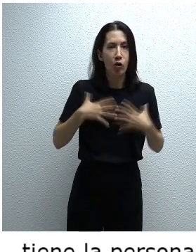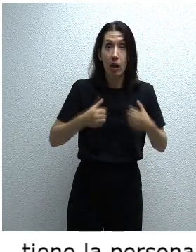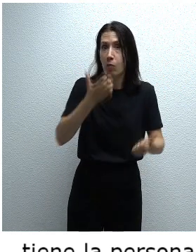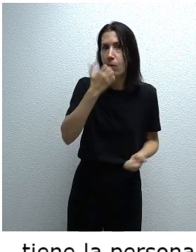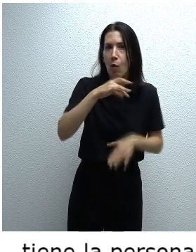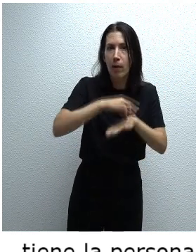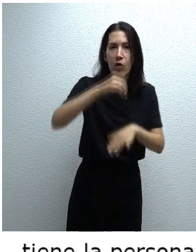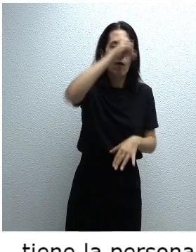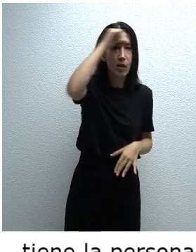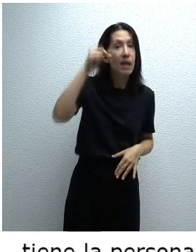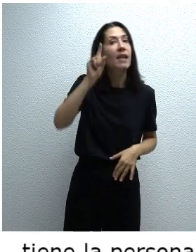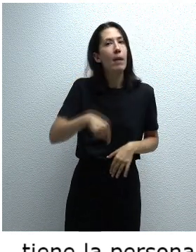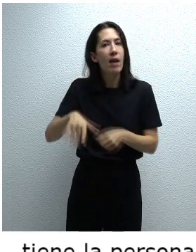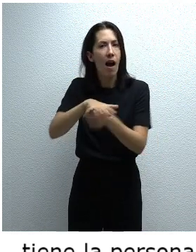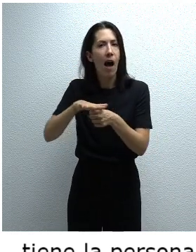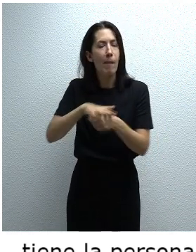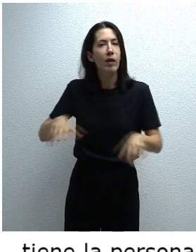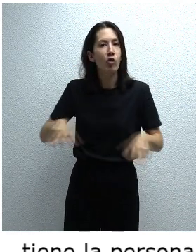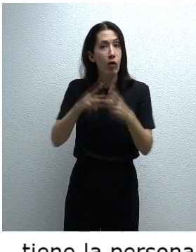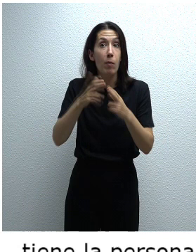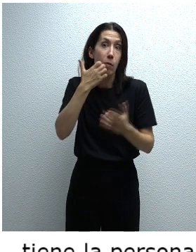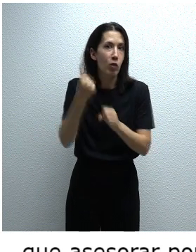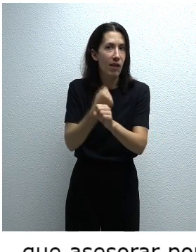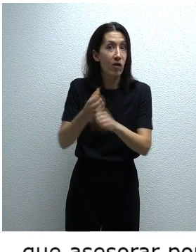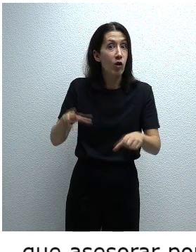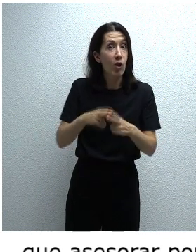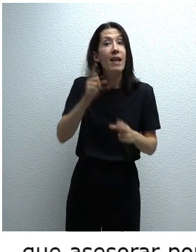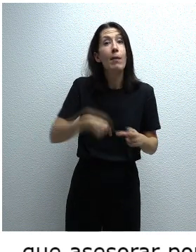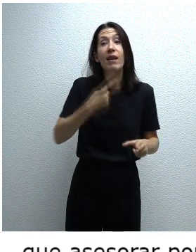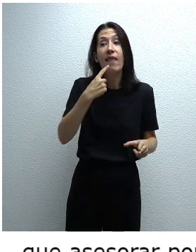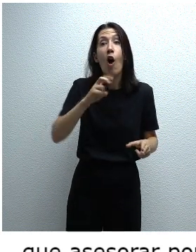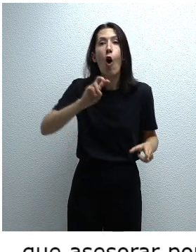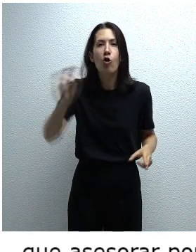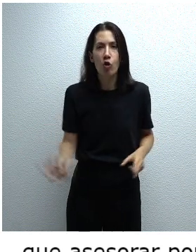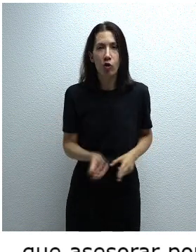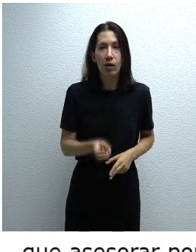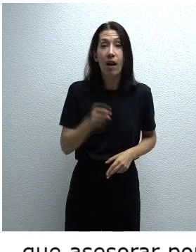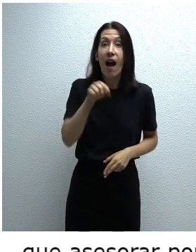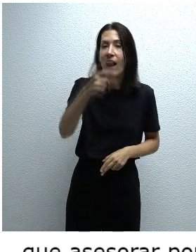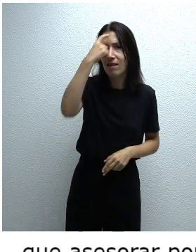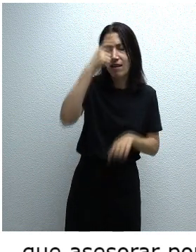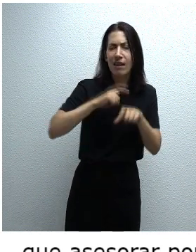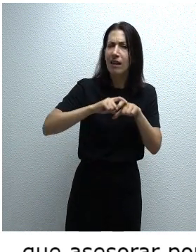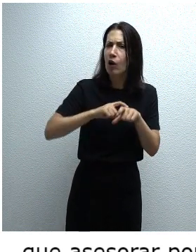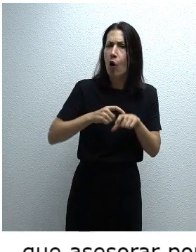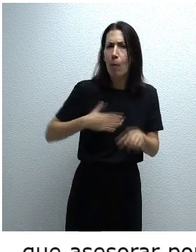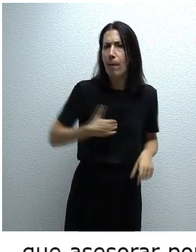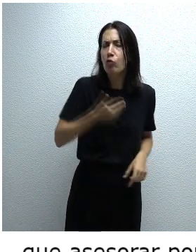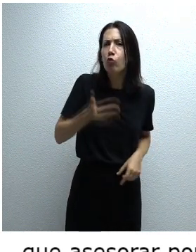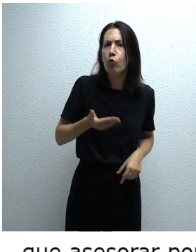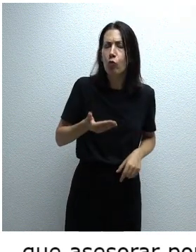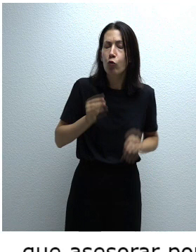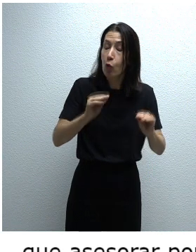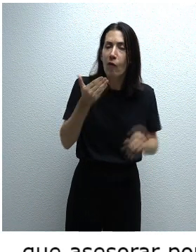y del ámbito social, trabajador social. Y pone y aquellos otros. Y yo creo que ahí los psicólogos tienen un papel fundamental, porque